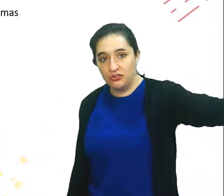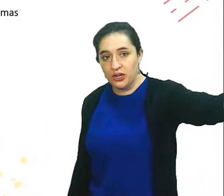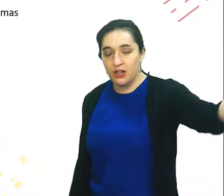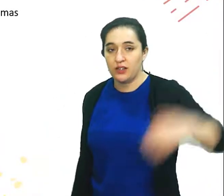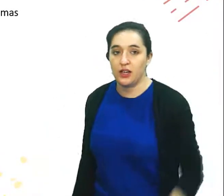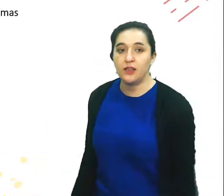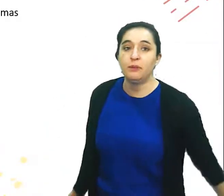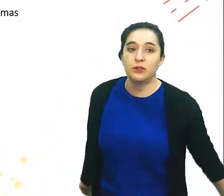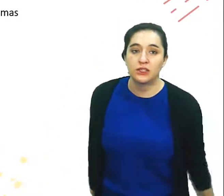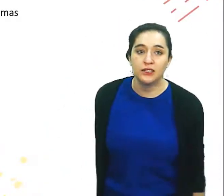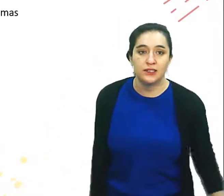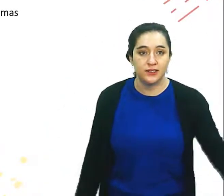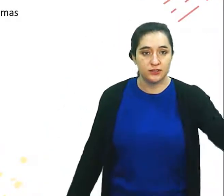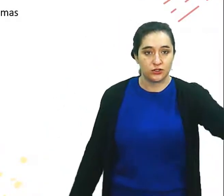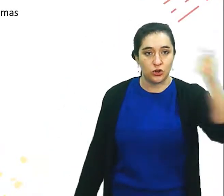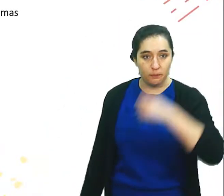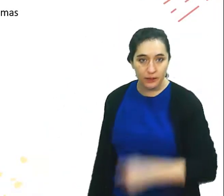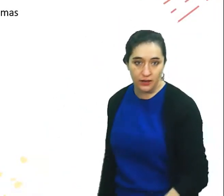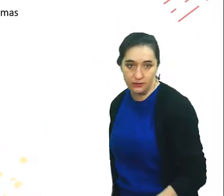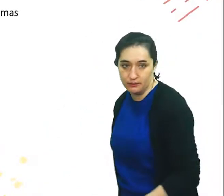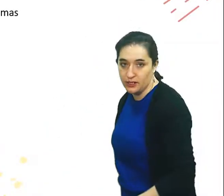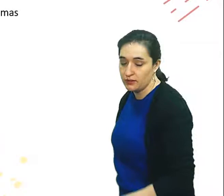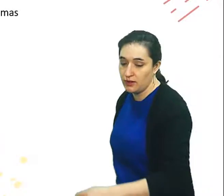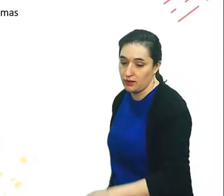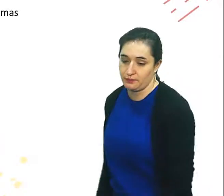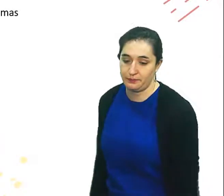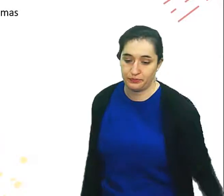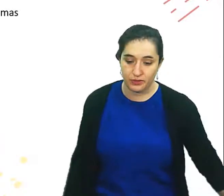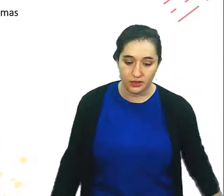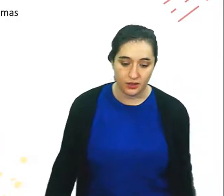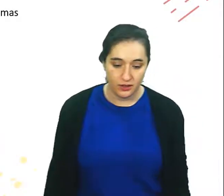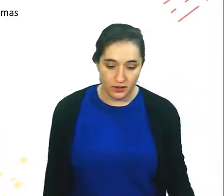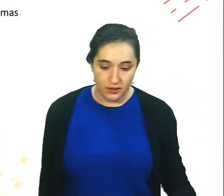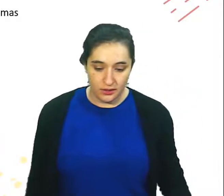hacia afuera e importar es comprar, entrar.